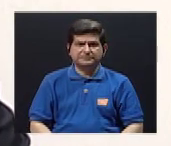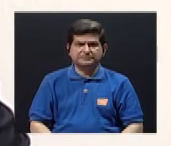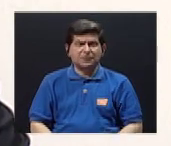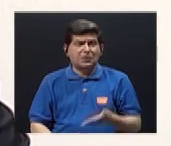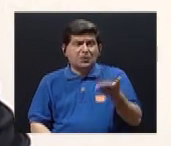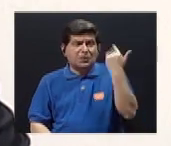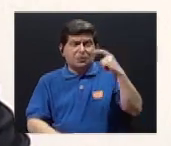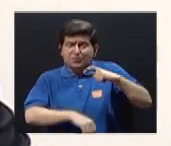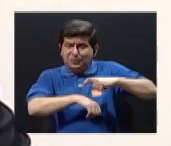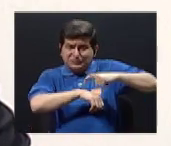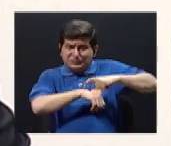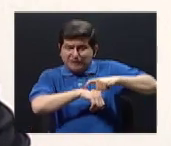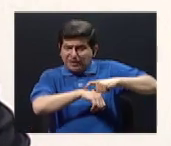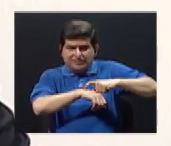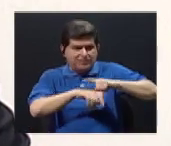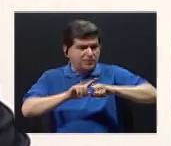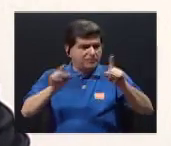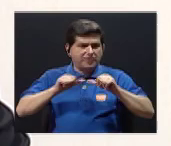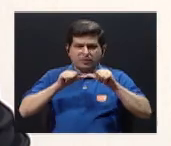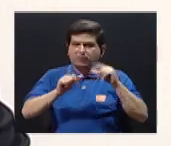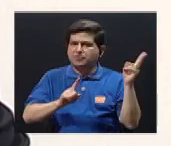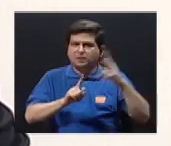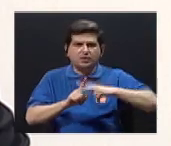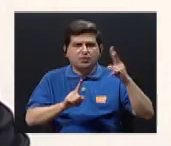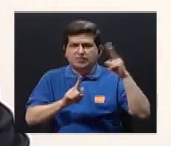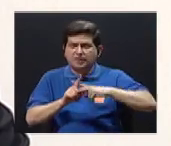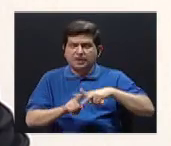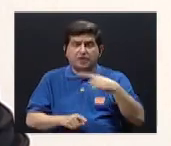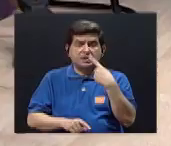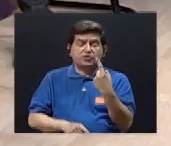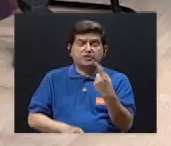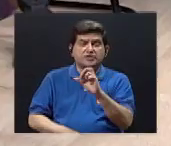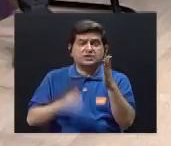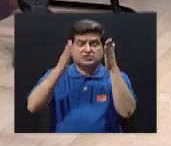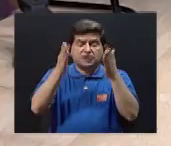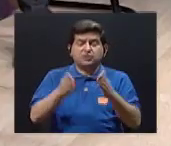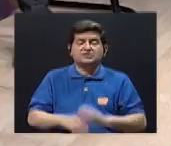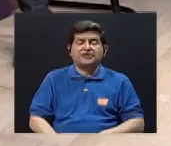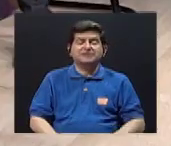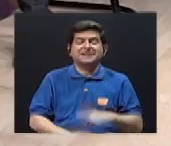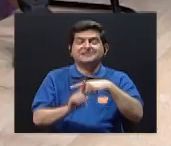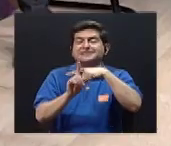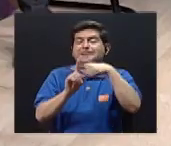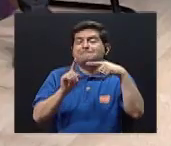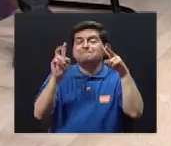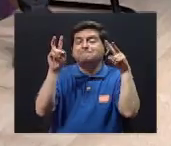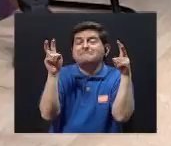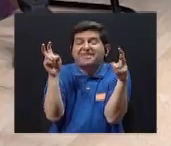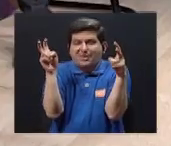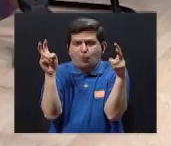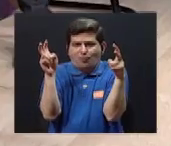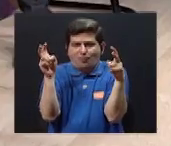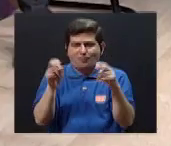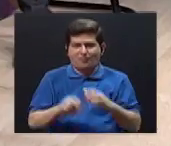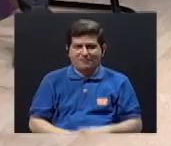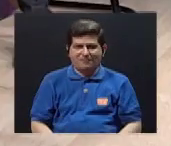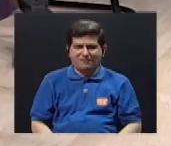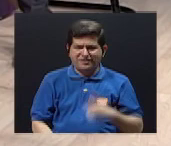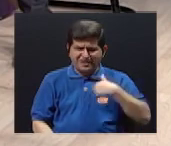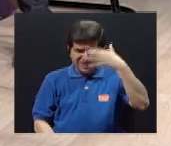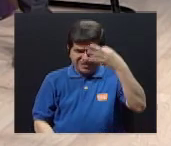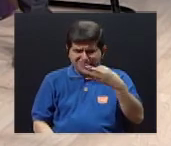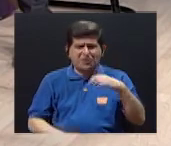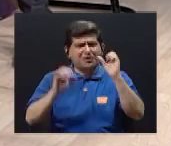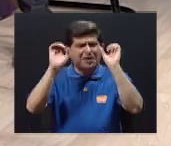hace un buen tiempo pues todavía aplica, e incluso menciona un costarricense medio, ¿verdad? Y yo creo que